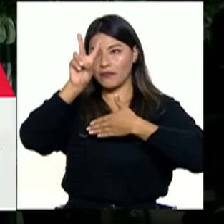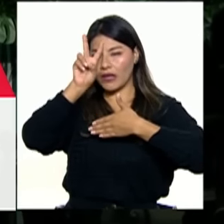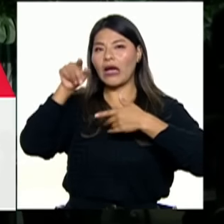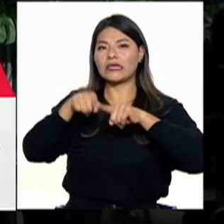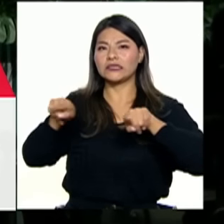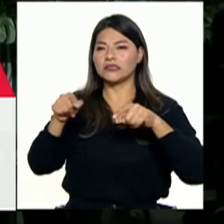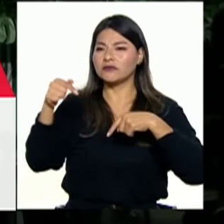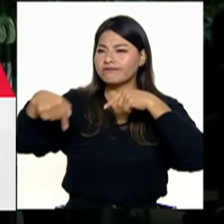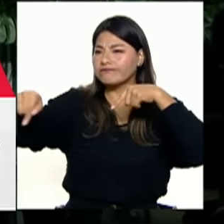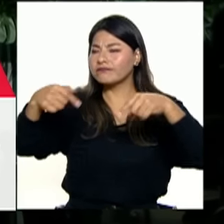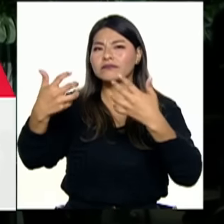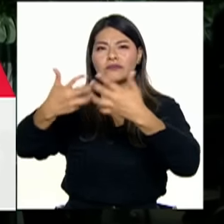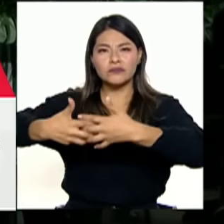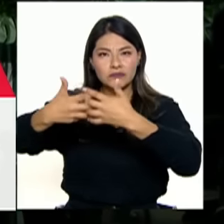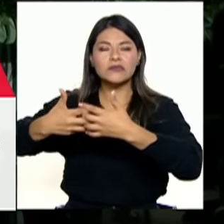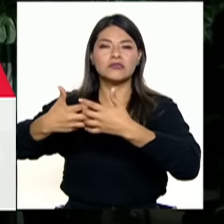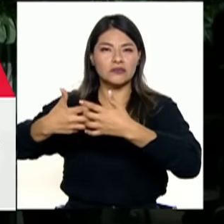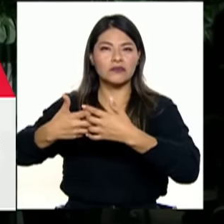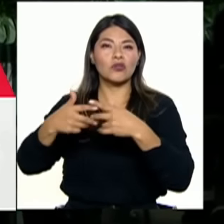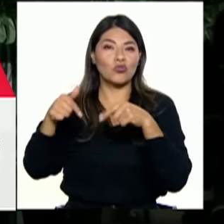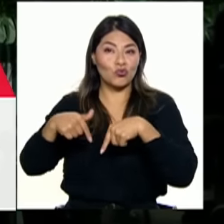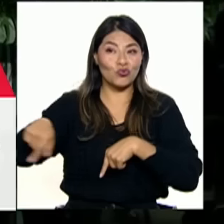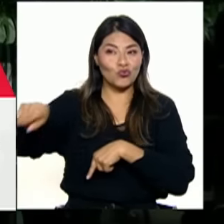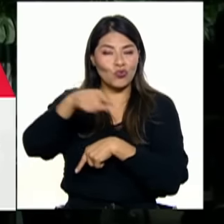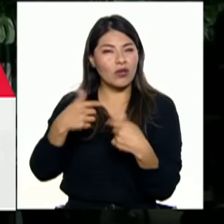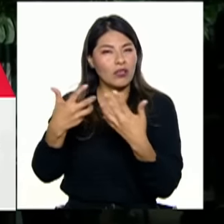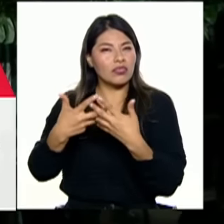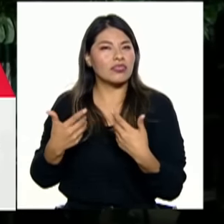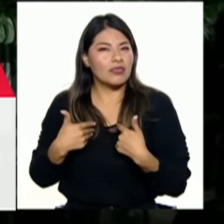crucial. Contamos con aproximadamente